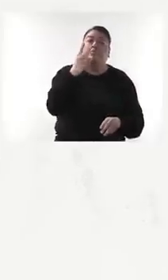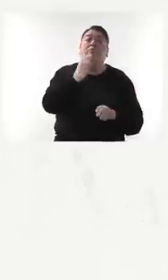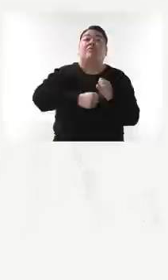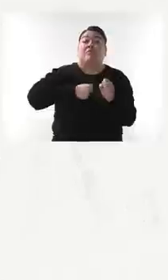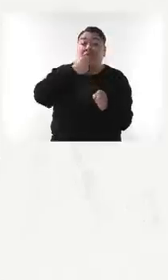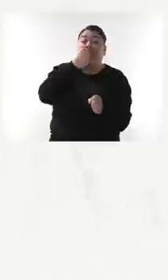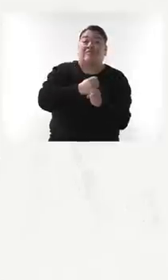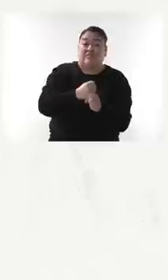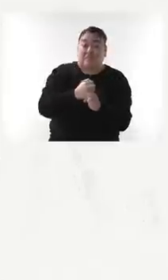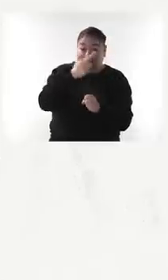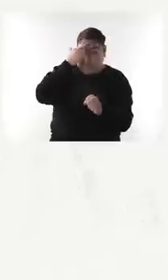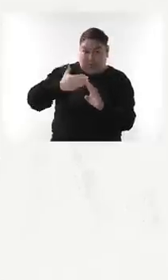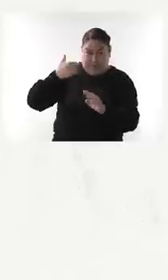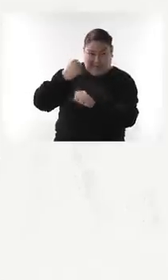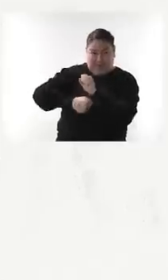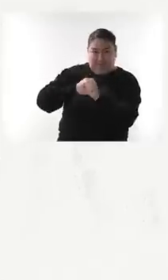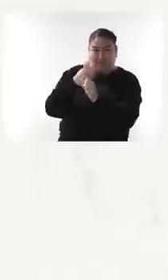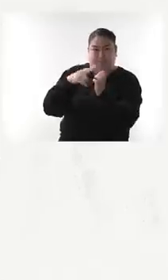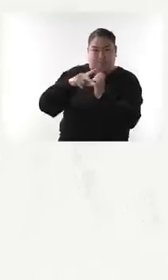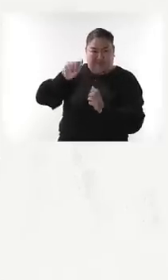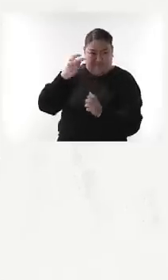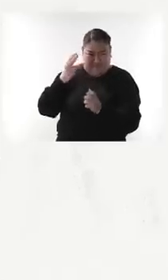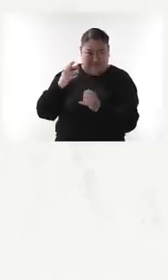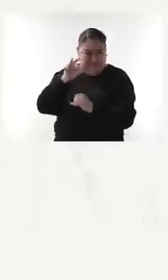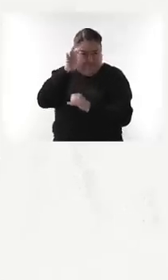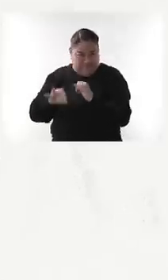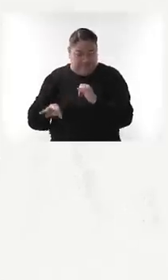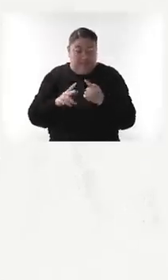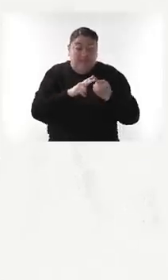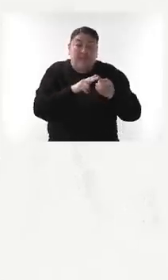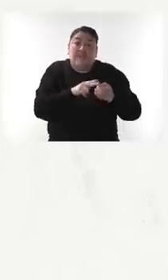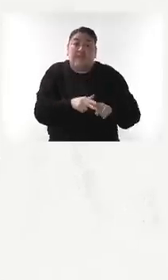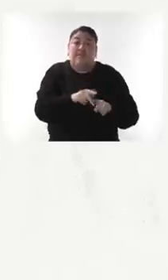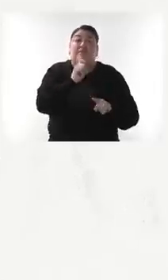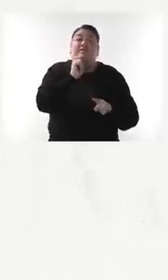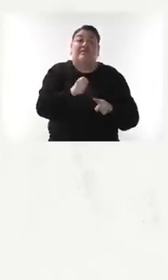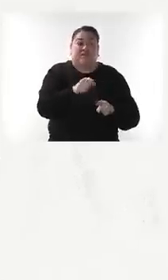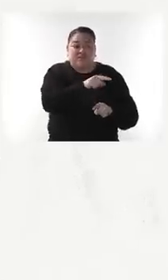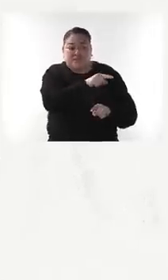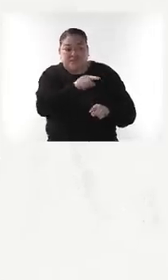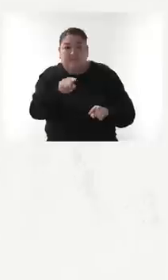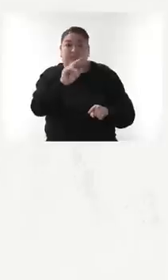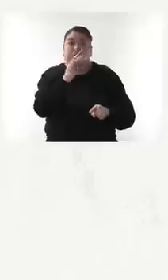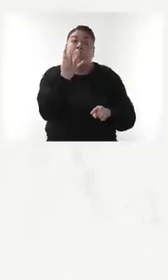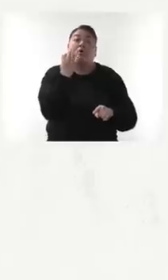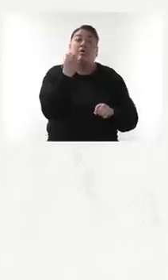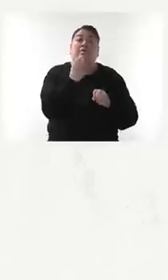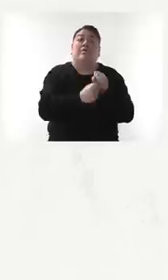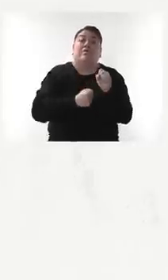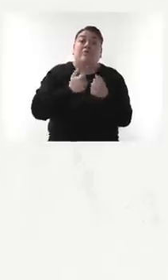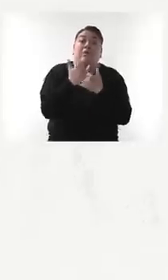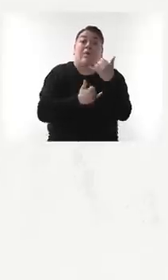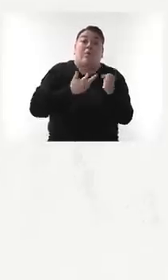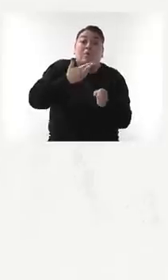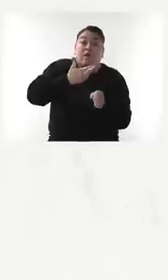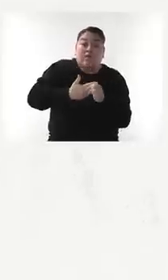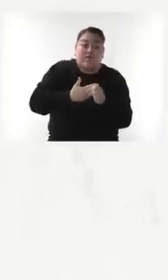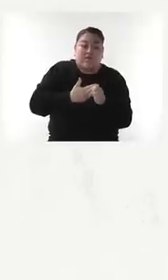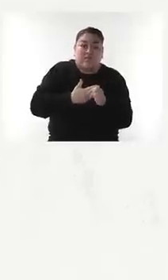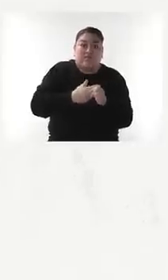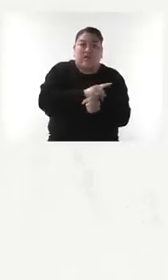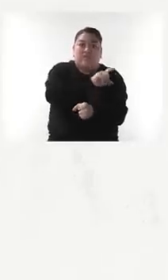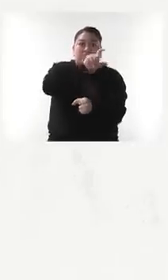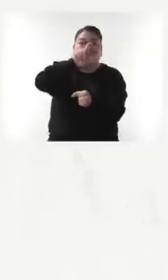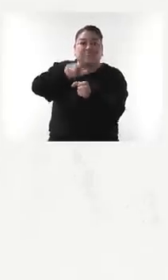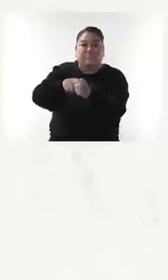En el torneo clausura 23 arrancamos con 59 jugadores de expansión en primera